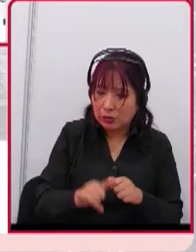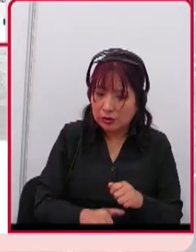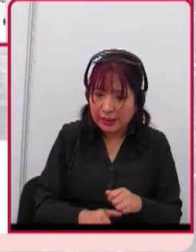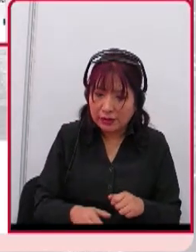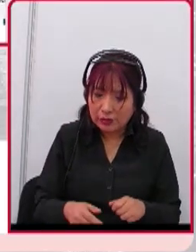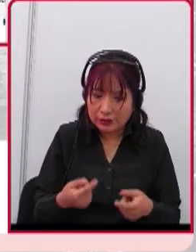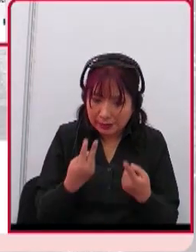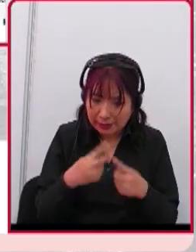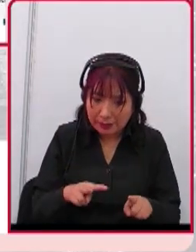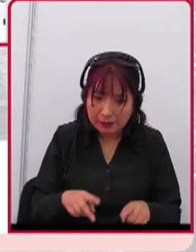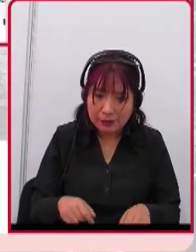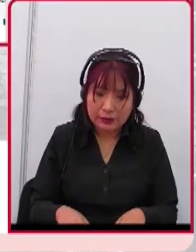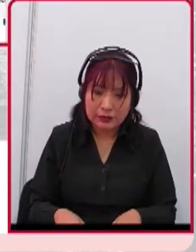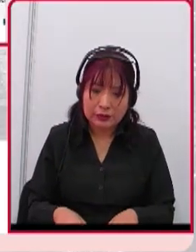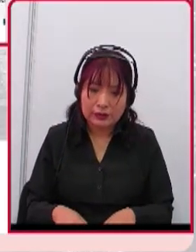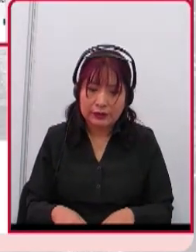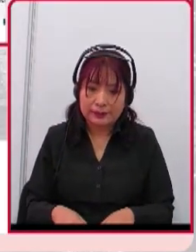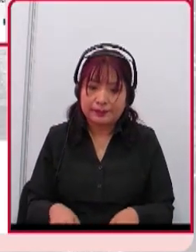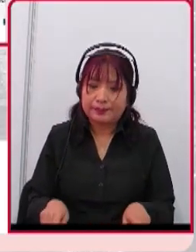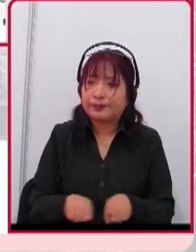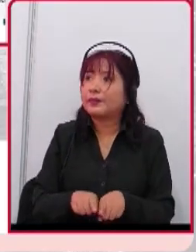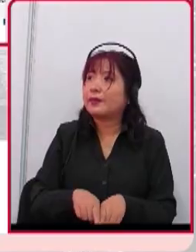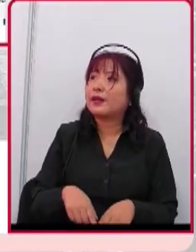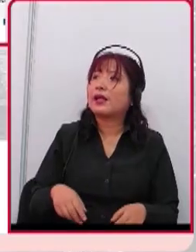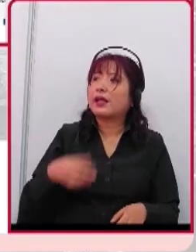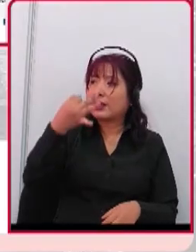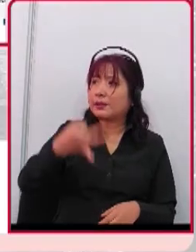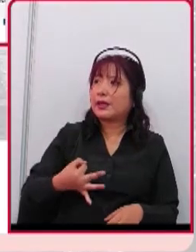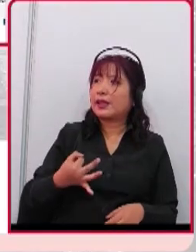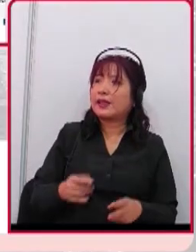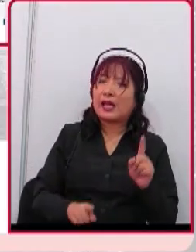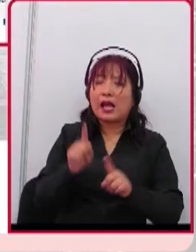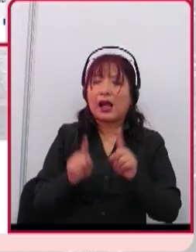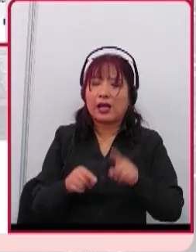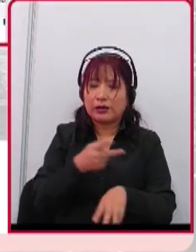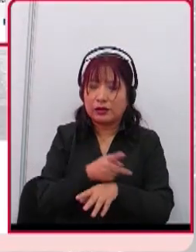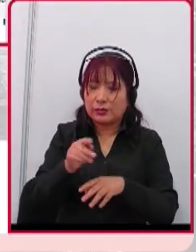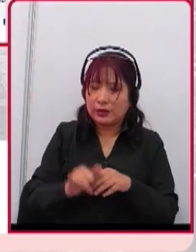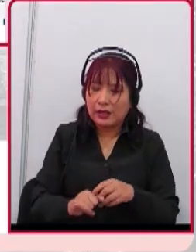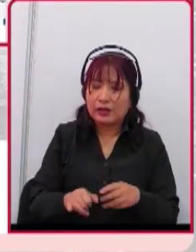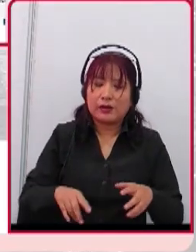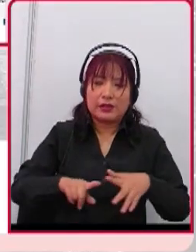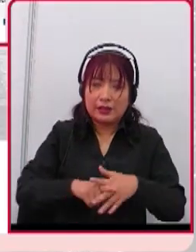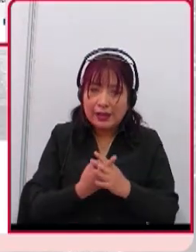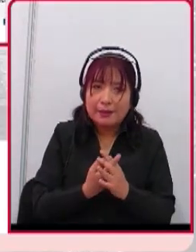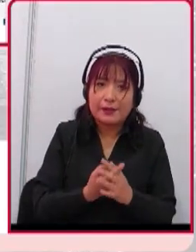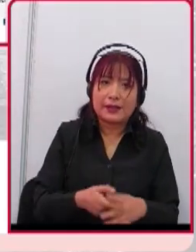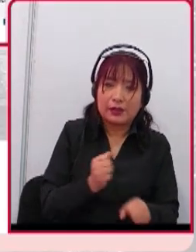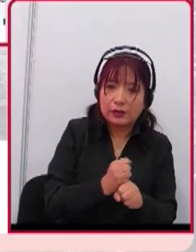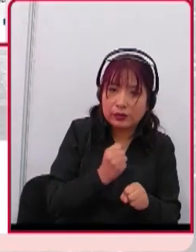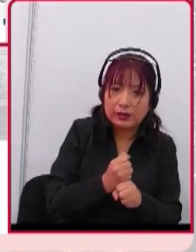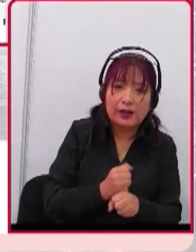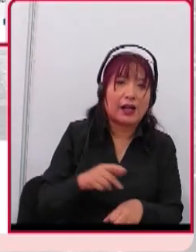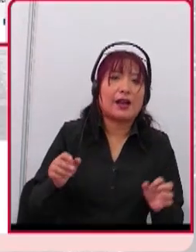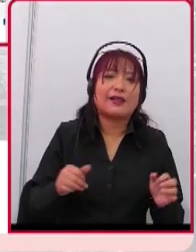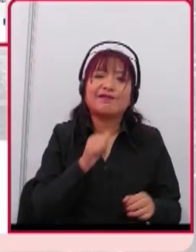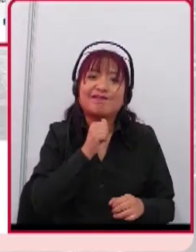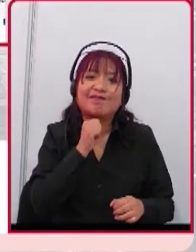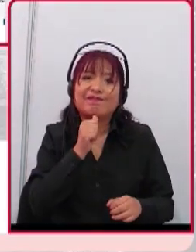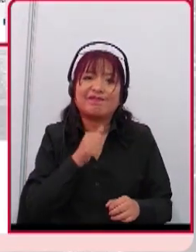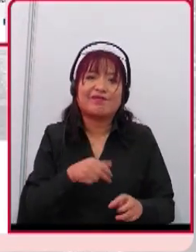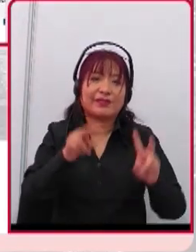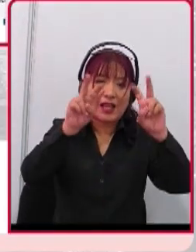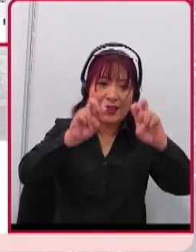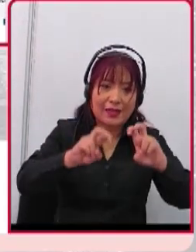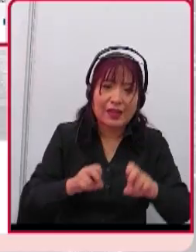anual. Pero bien es cierto que también hay algunos proyectos que aún están en una etapa temprana y no tienen todavía definido un horizonte de producción.